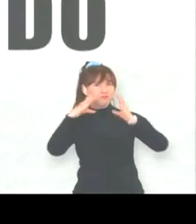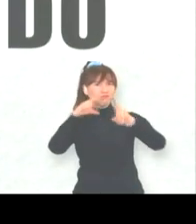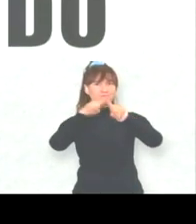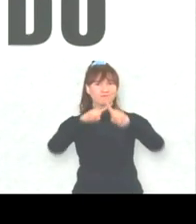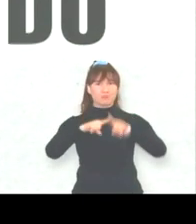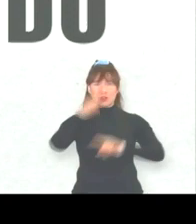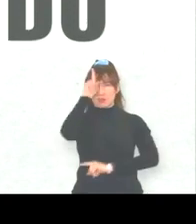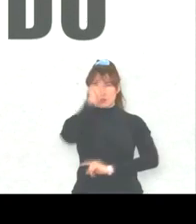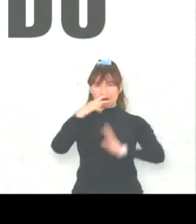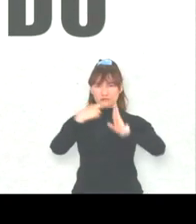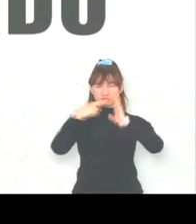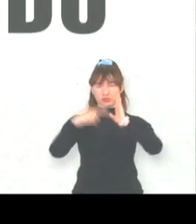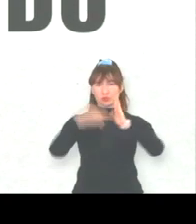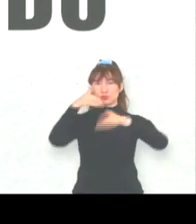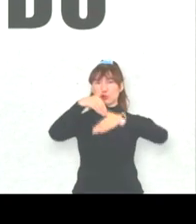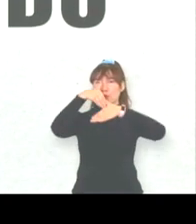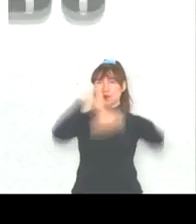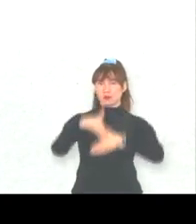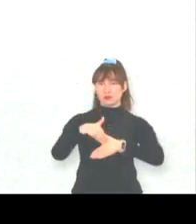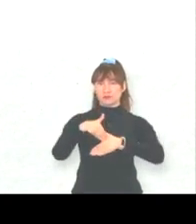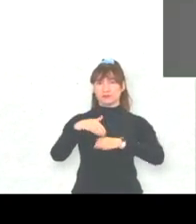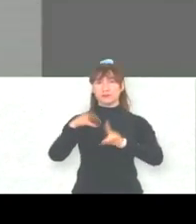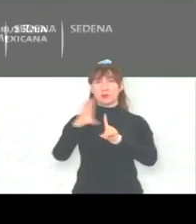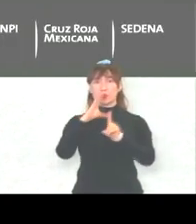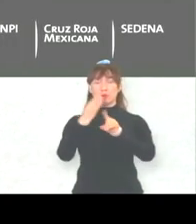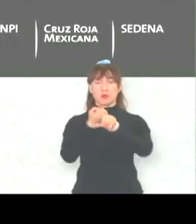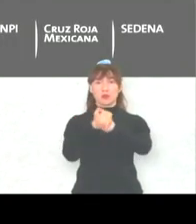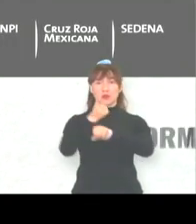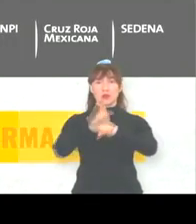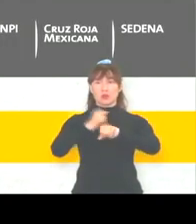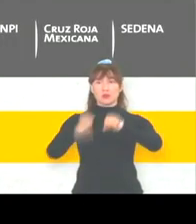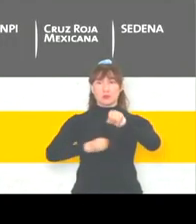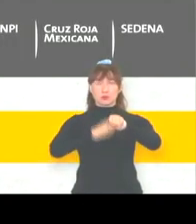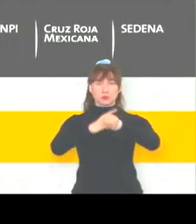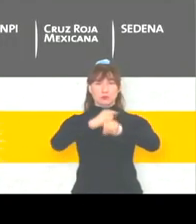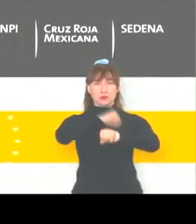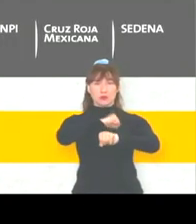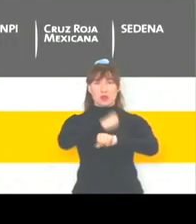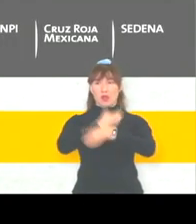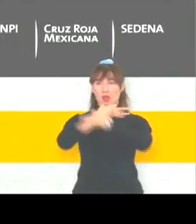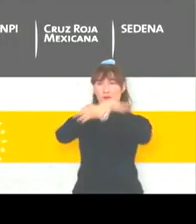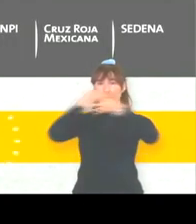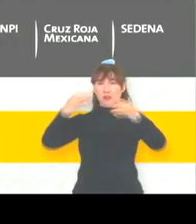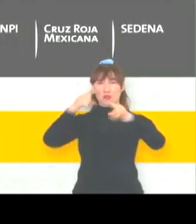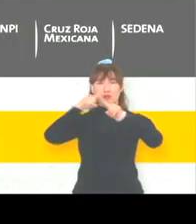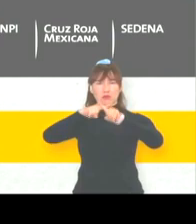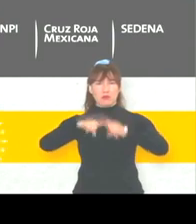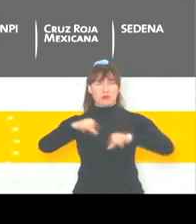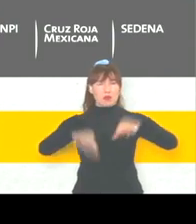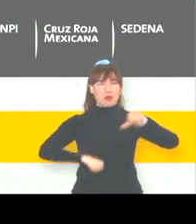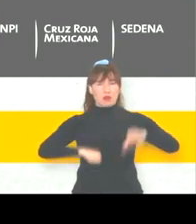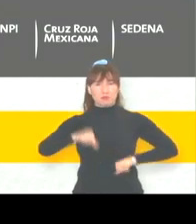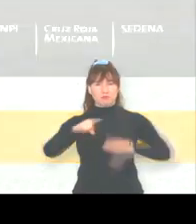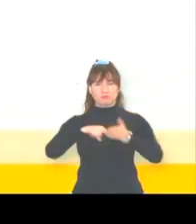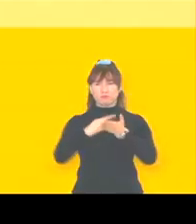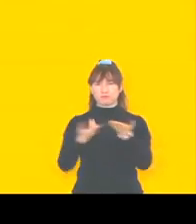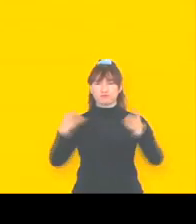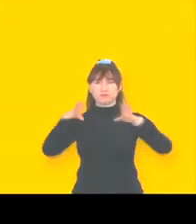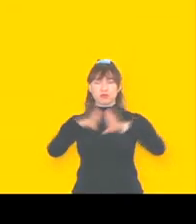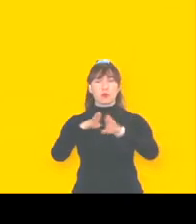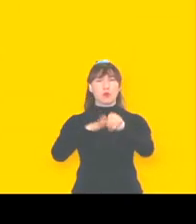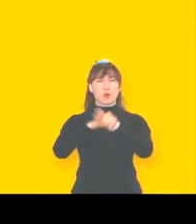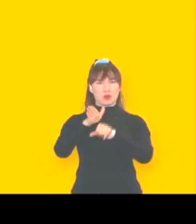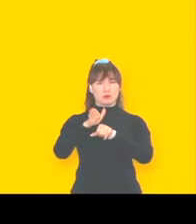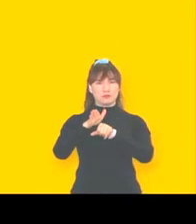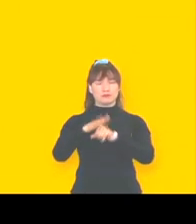cuidando y tomando en cuenta las siguientes recomendaciones. El Comité Estatal para la Seguridad en Salud informa que las actividades que